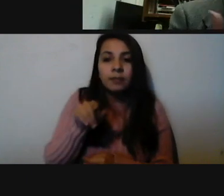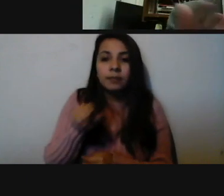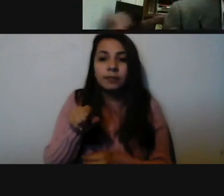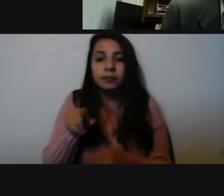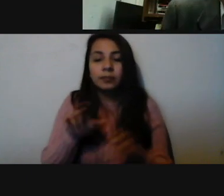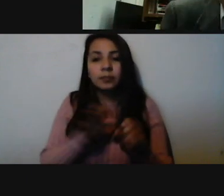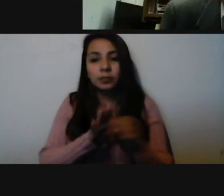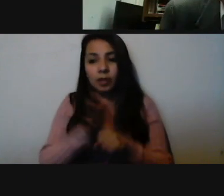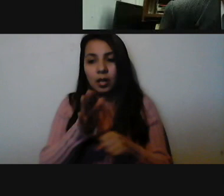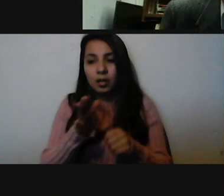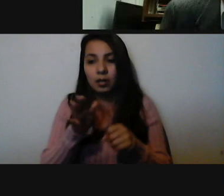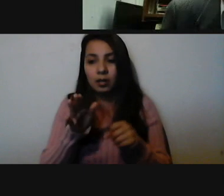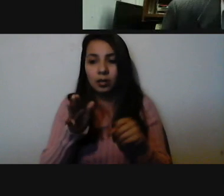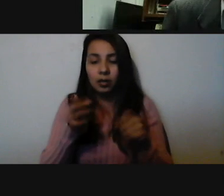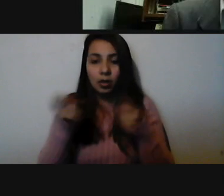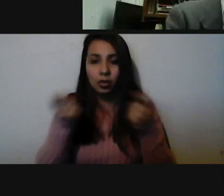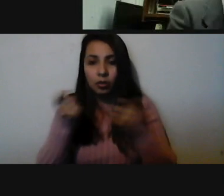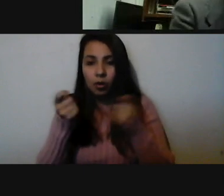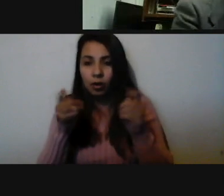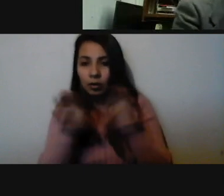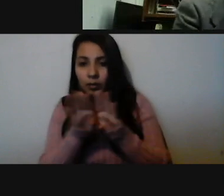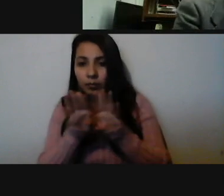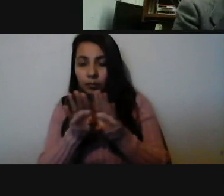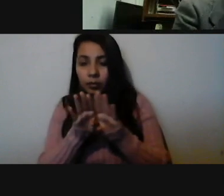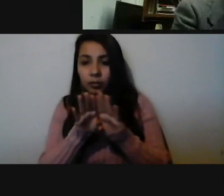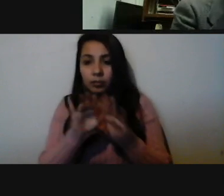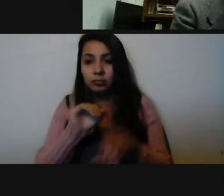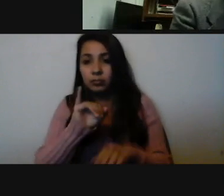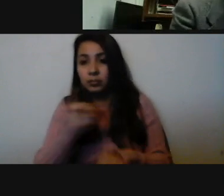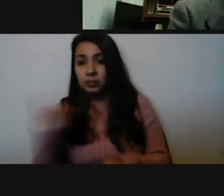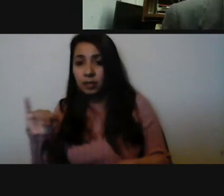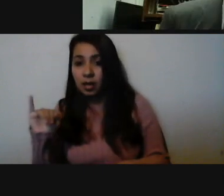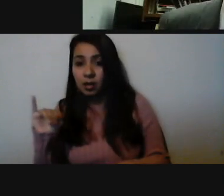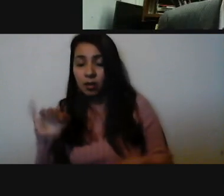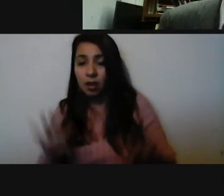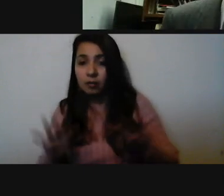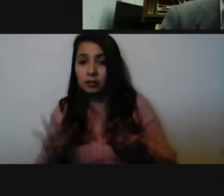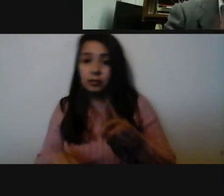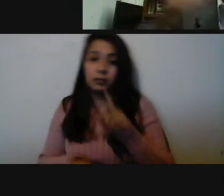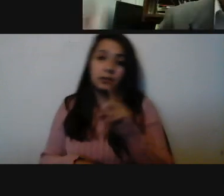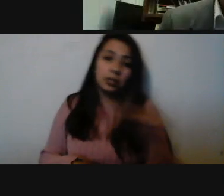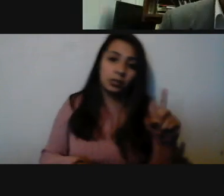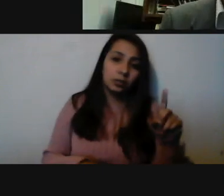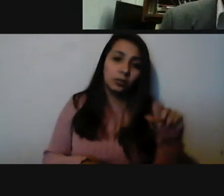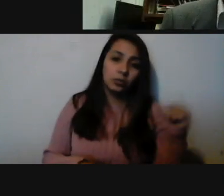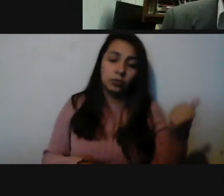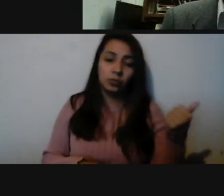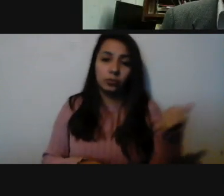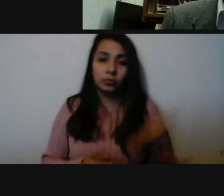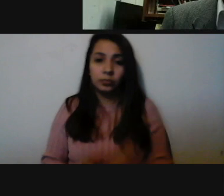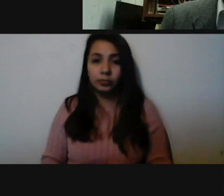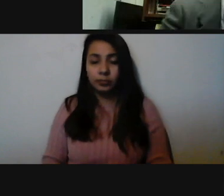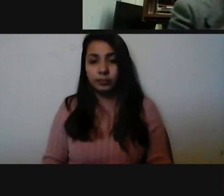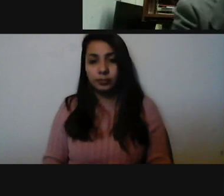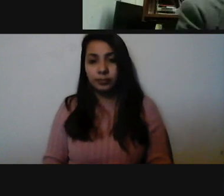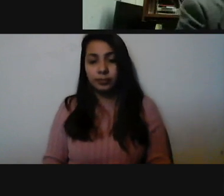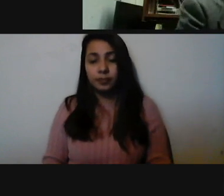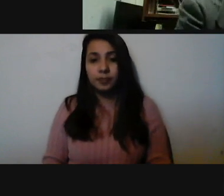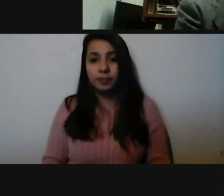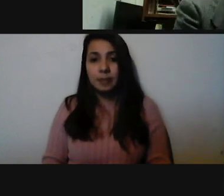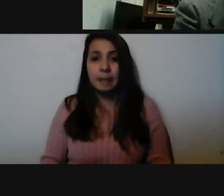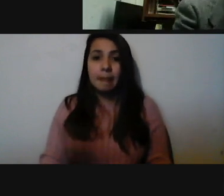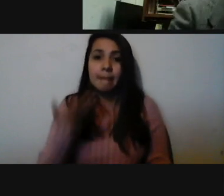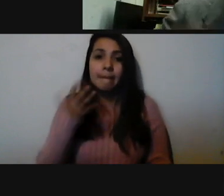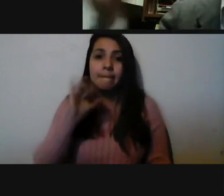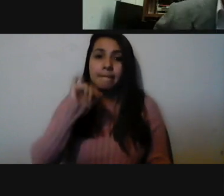llegar a hacer algunas suposiciones sobre qué es lo que está controlando que el organismo vivo, porque todos lo somos, izquierdos